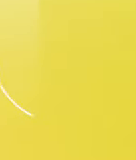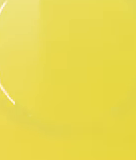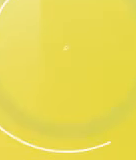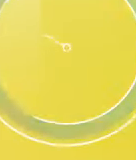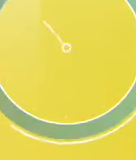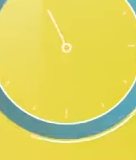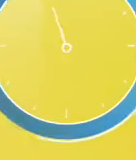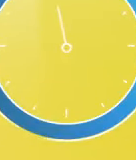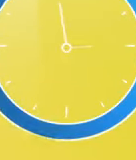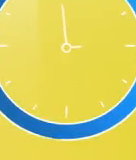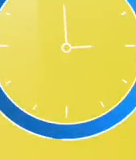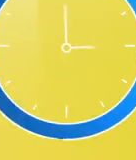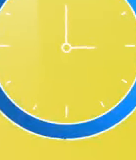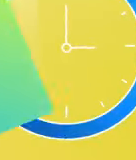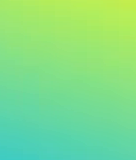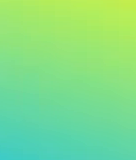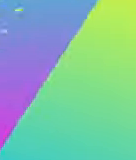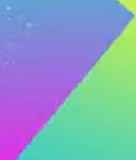somnolencia,